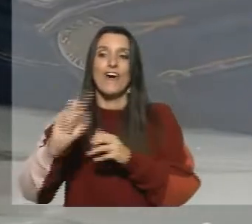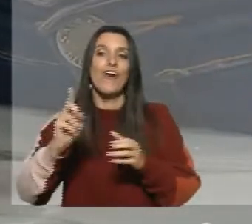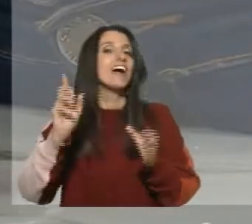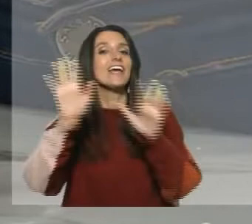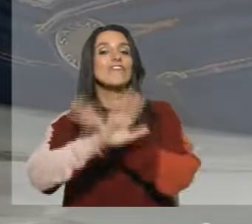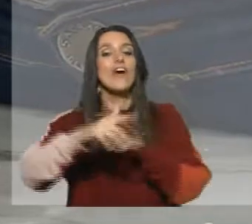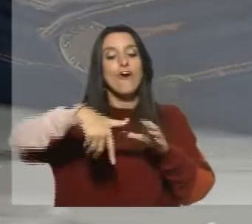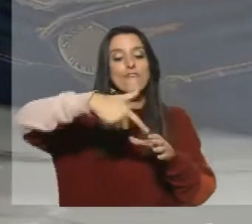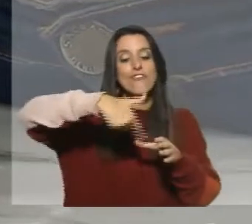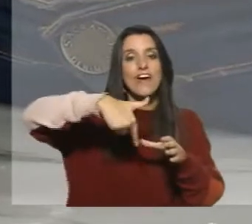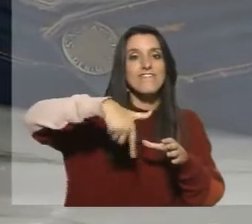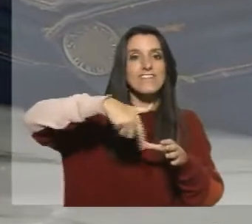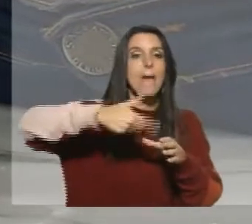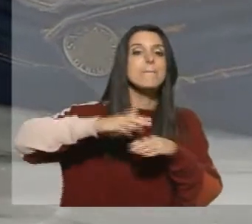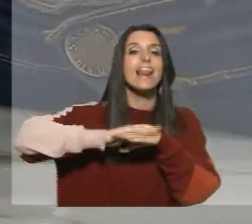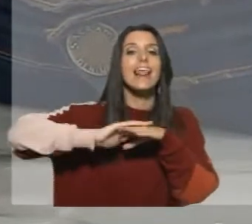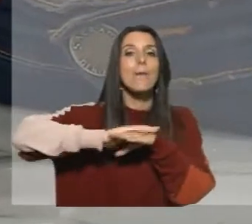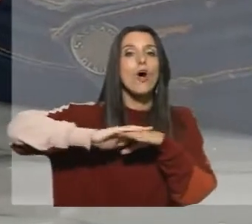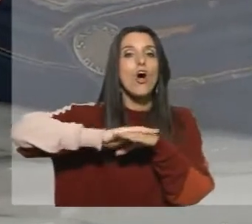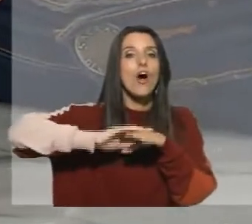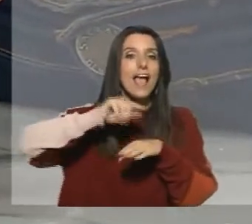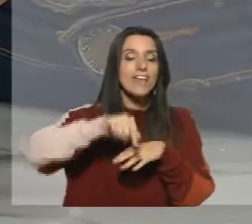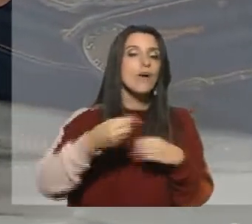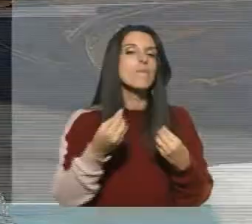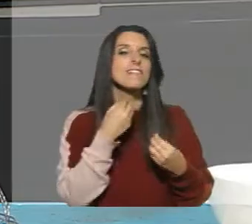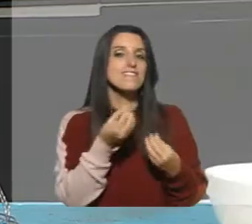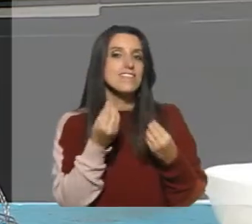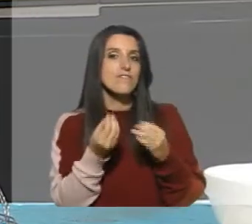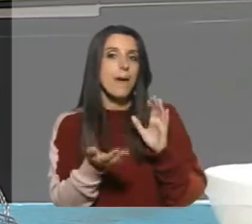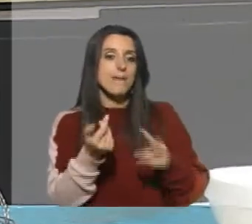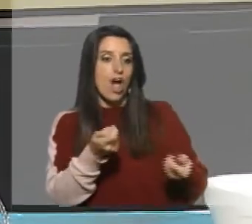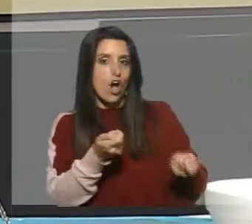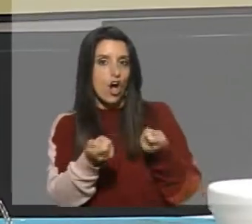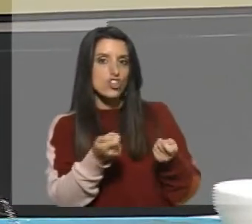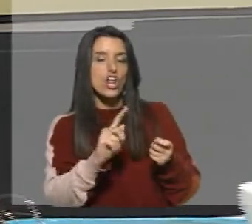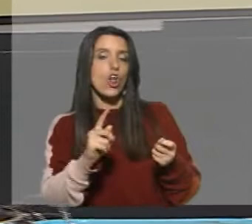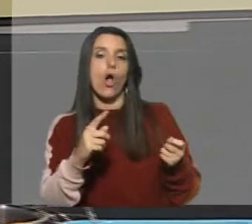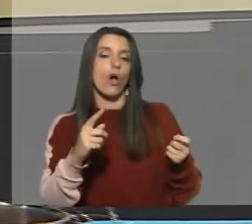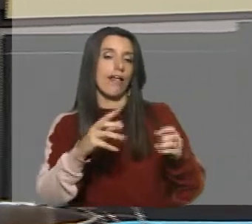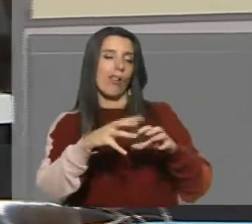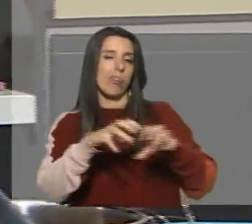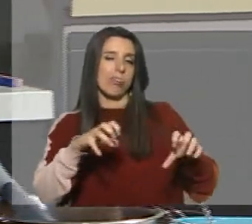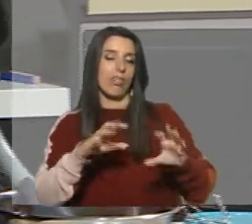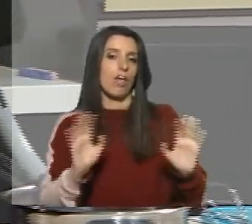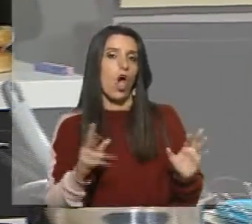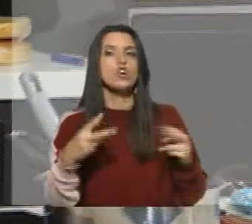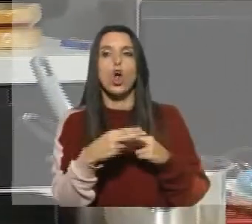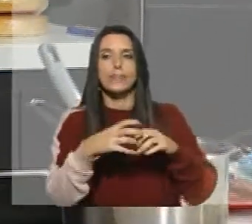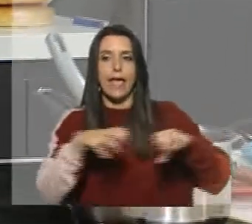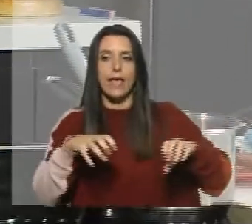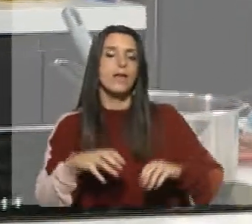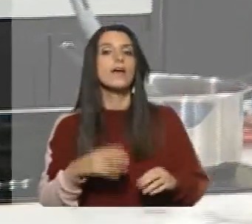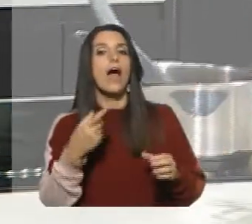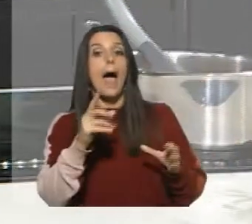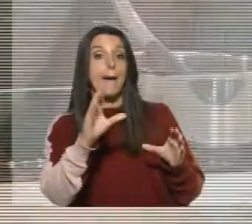está batiendo a una velocidad mínima, que eso le va a ayudar como a tener más control y que no se le corte. Pero mirá qué bien te va quedando. Mira, ahora